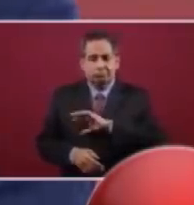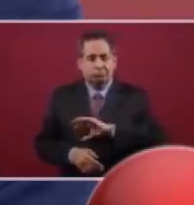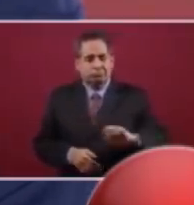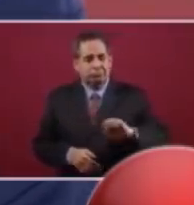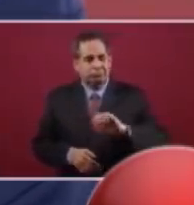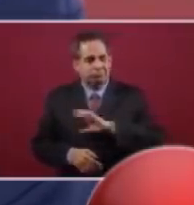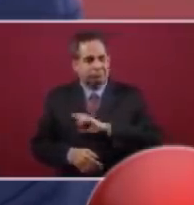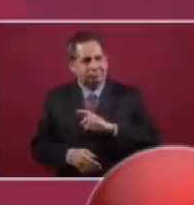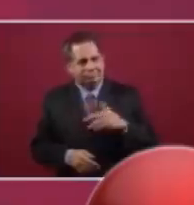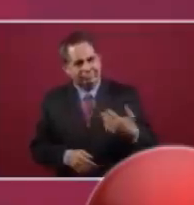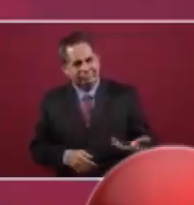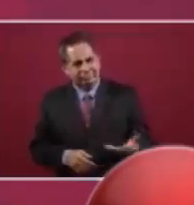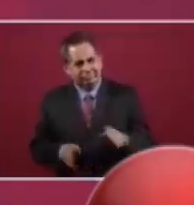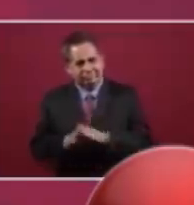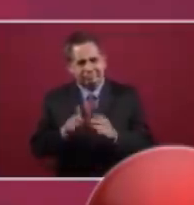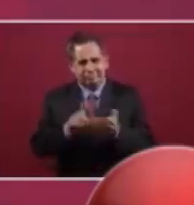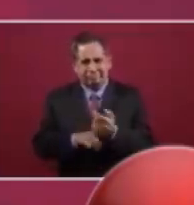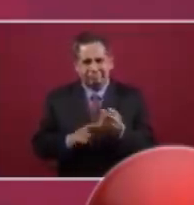públicos,